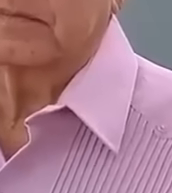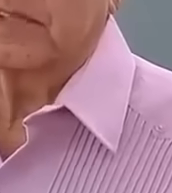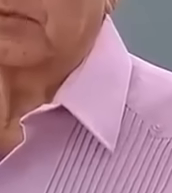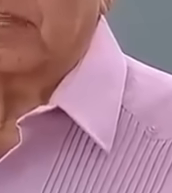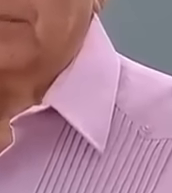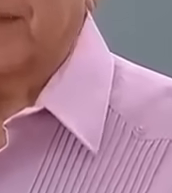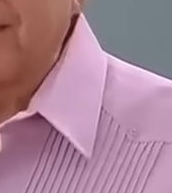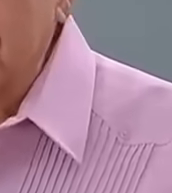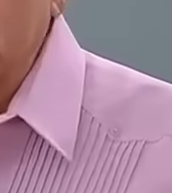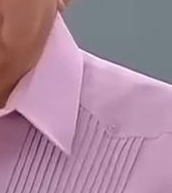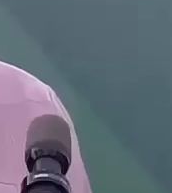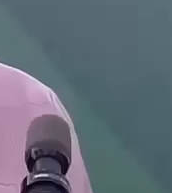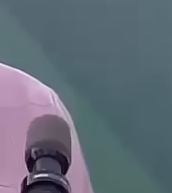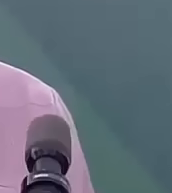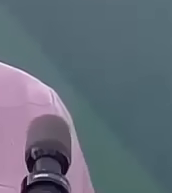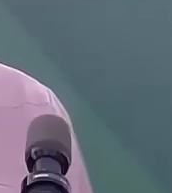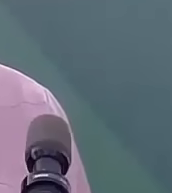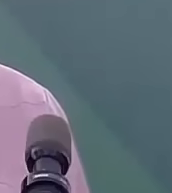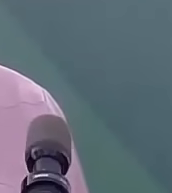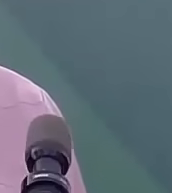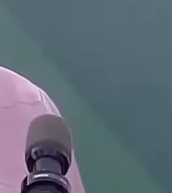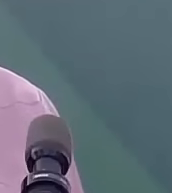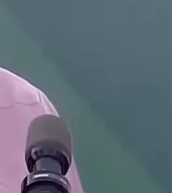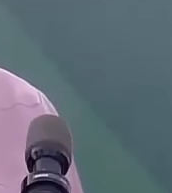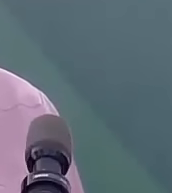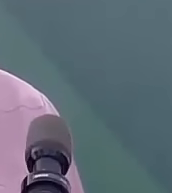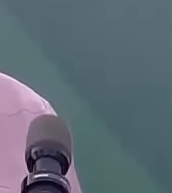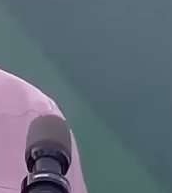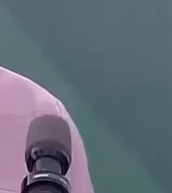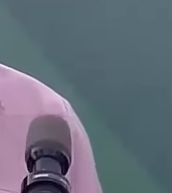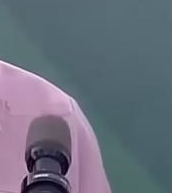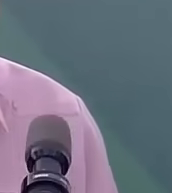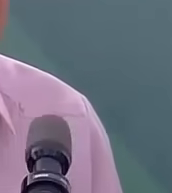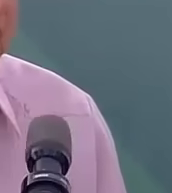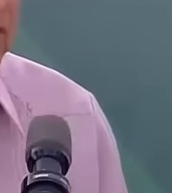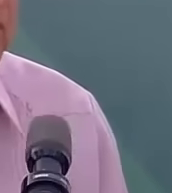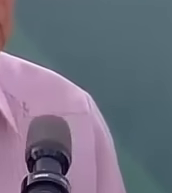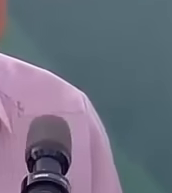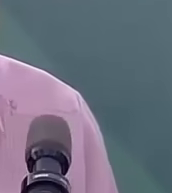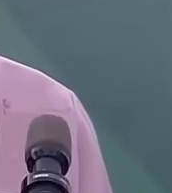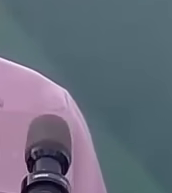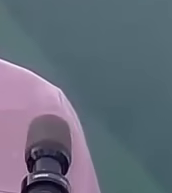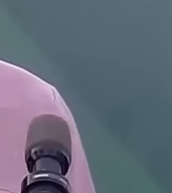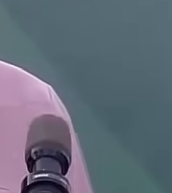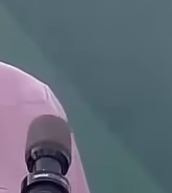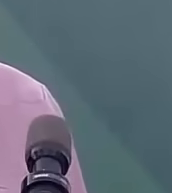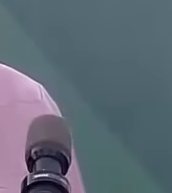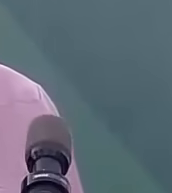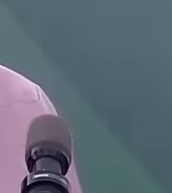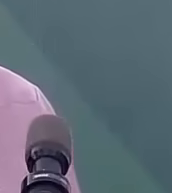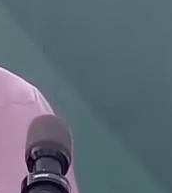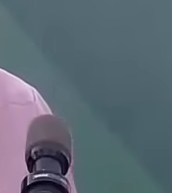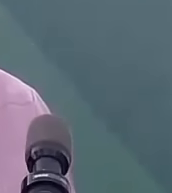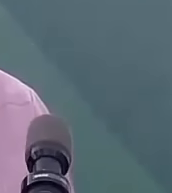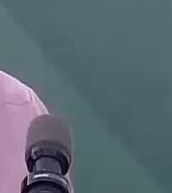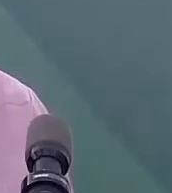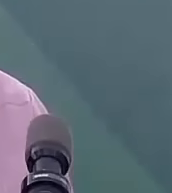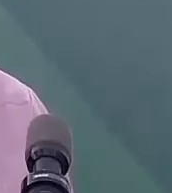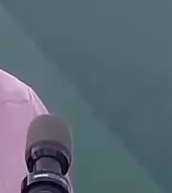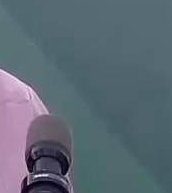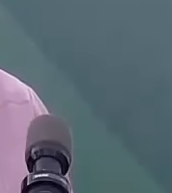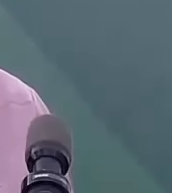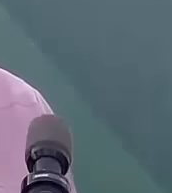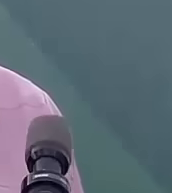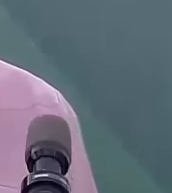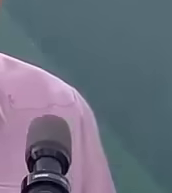presidente estadounidense Joe Biden le expresara su reconocimiento por la captura de el Niní, el presidente López Obrador agradeció a su homólogo su reconocimiento y